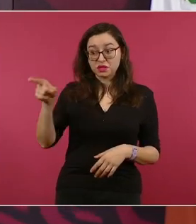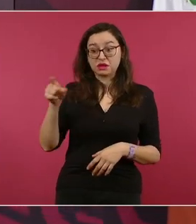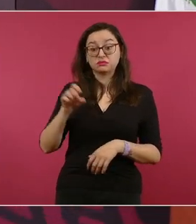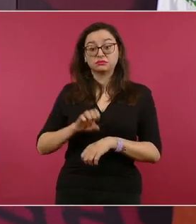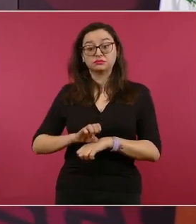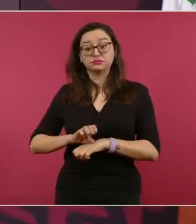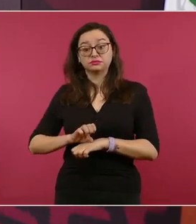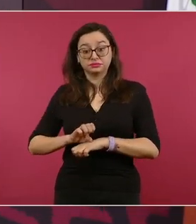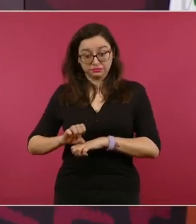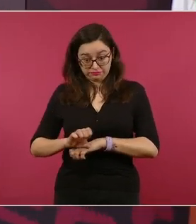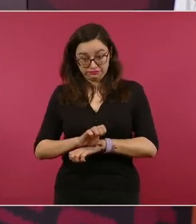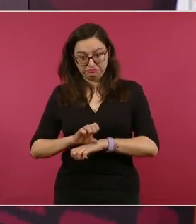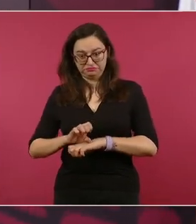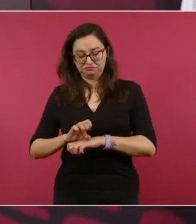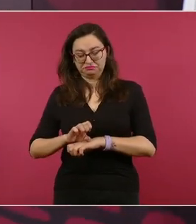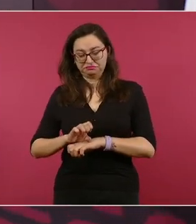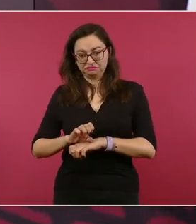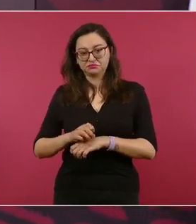de